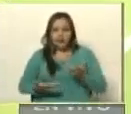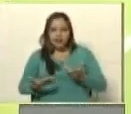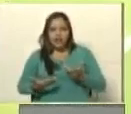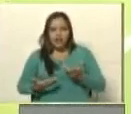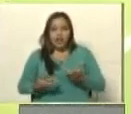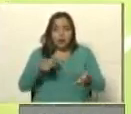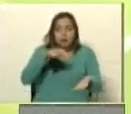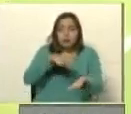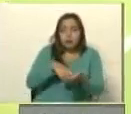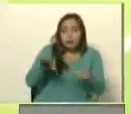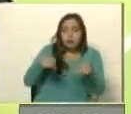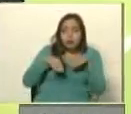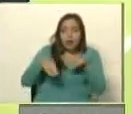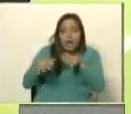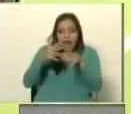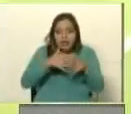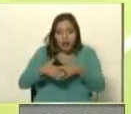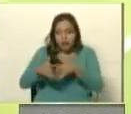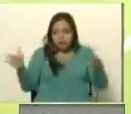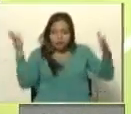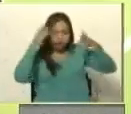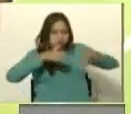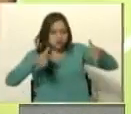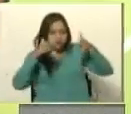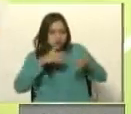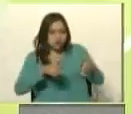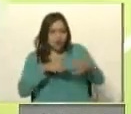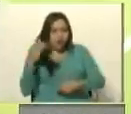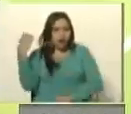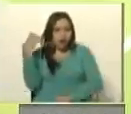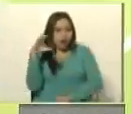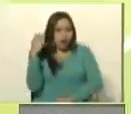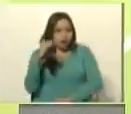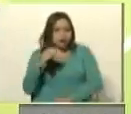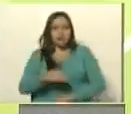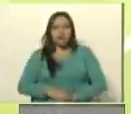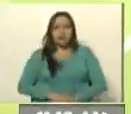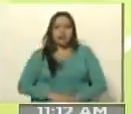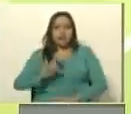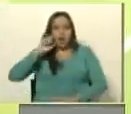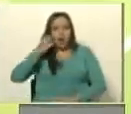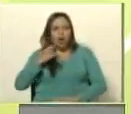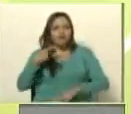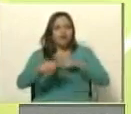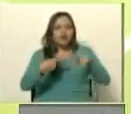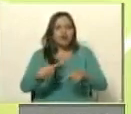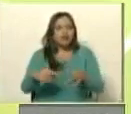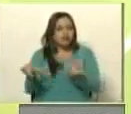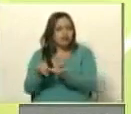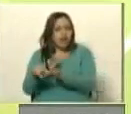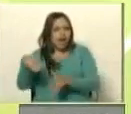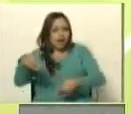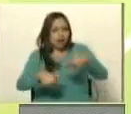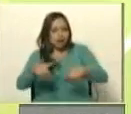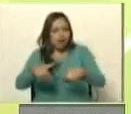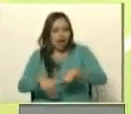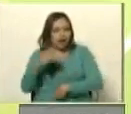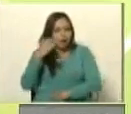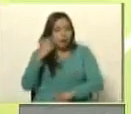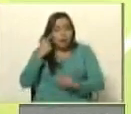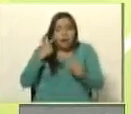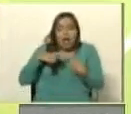tutoría de Estados Unidos, por ejemplo, sobre Colombia en el marco de un proceso electoral, y donde pareciera